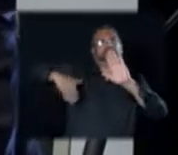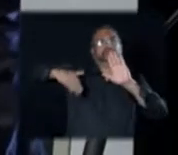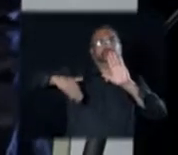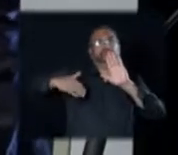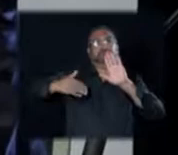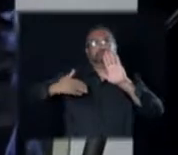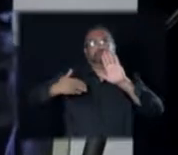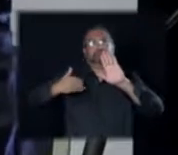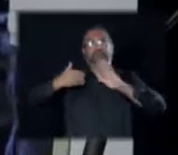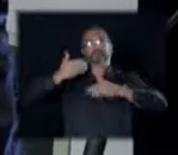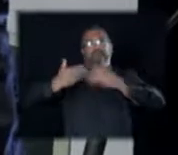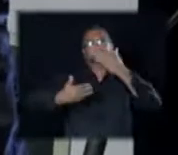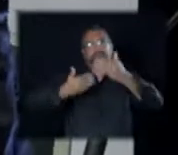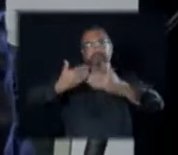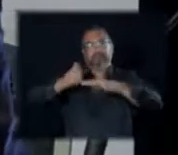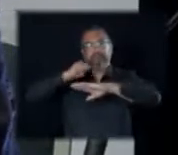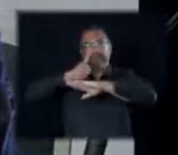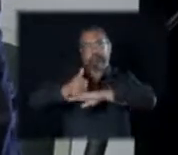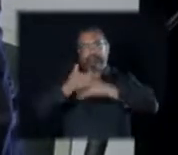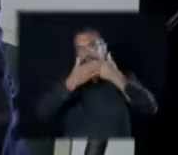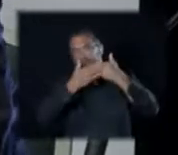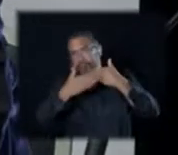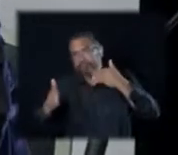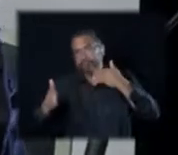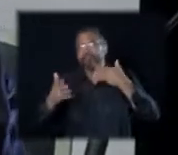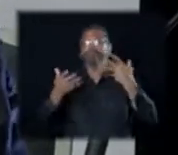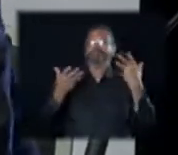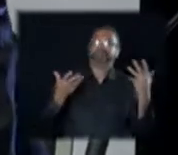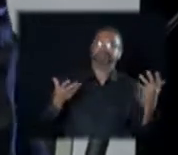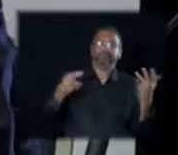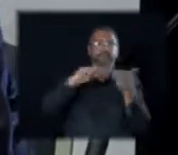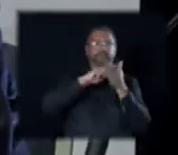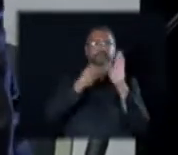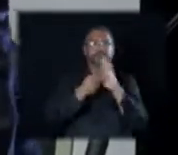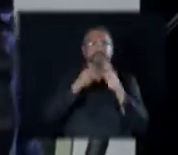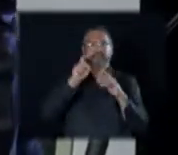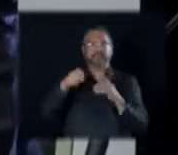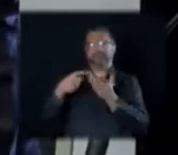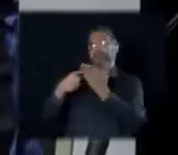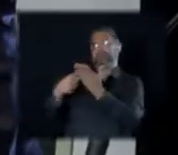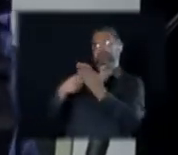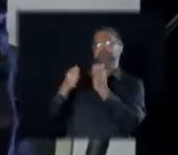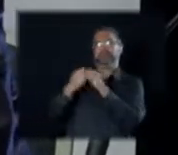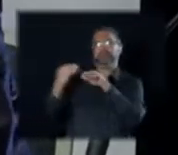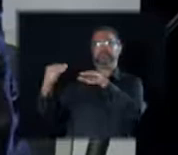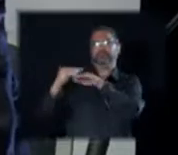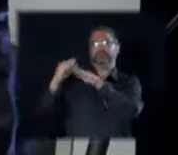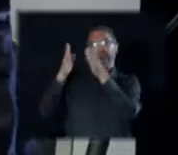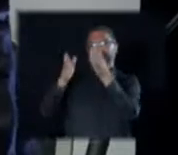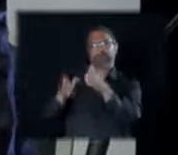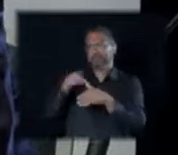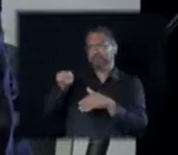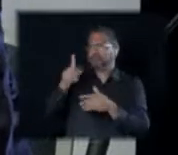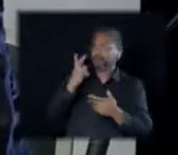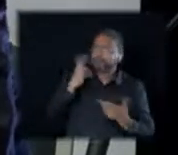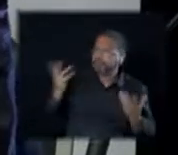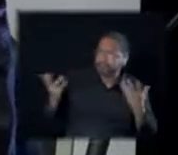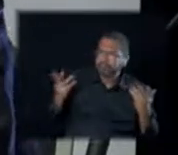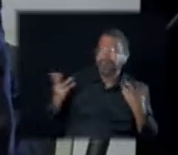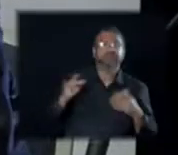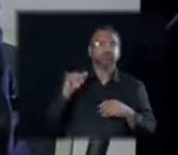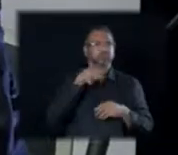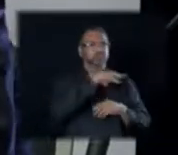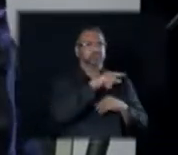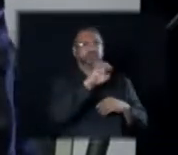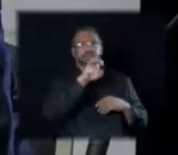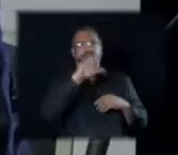no se ha aclarado, que no se ha aprobado a través de los tribunales. Así que ciertamente vamos a consultar con los abogados y con los